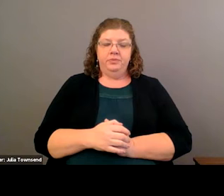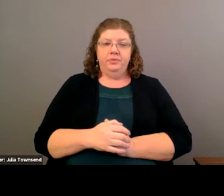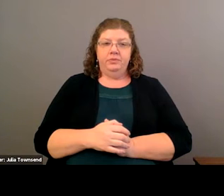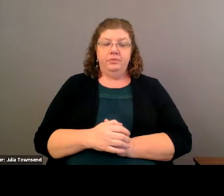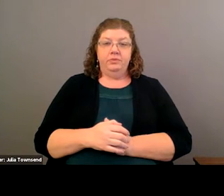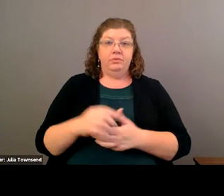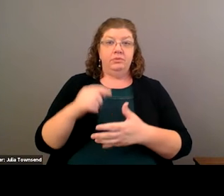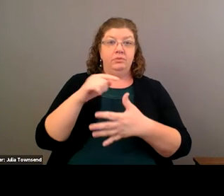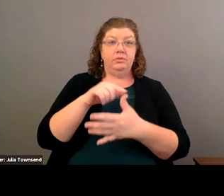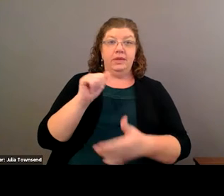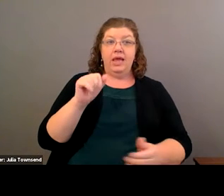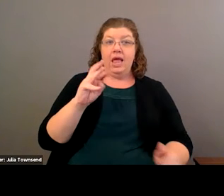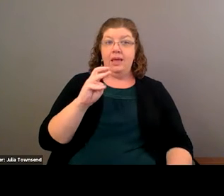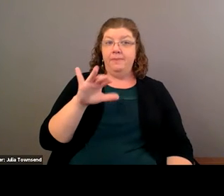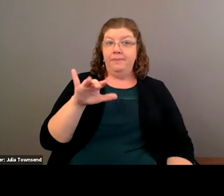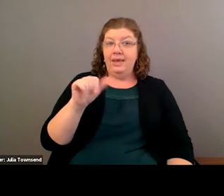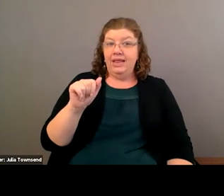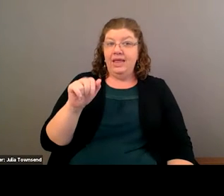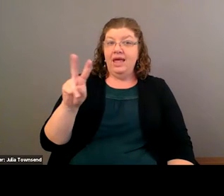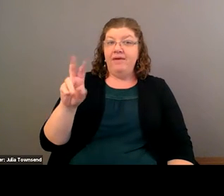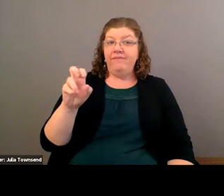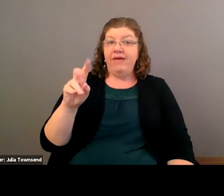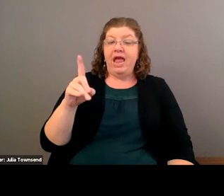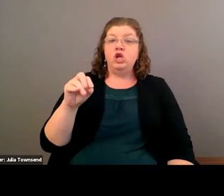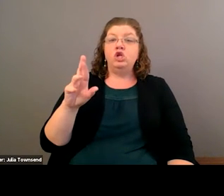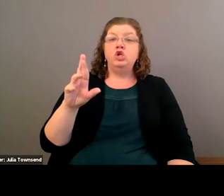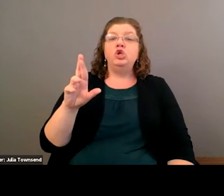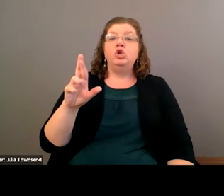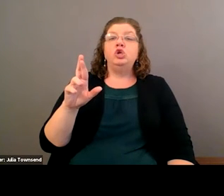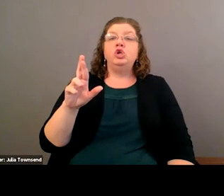Y voy a pasar con Anelia Vandermay.